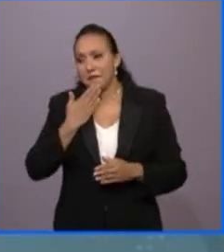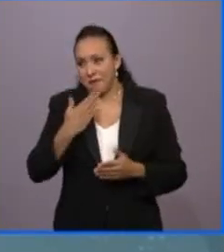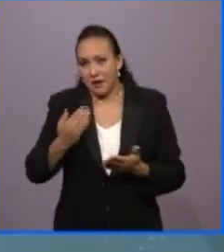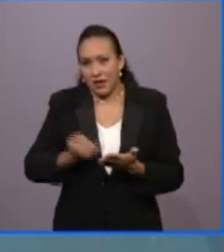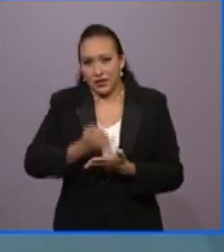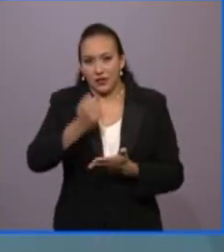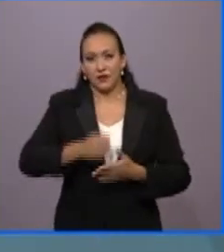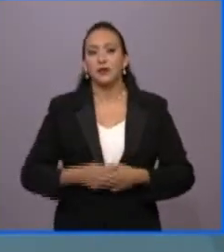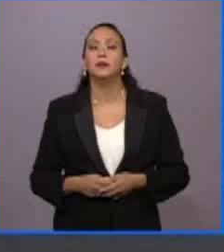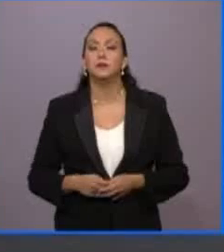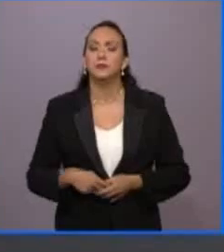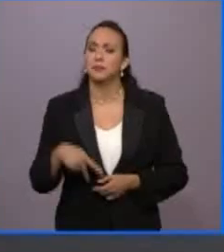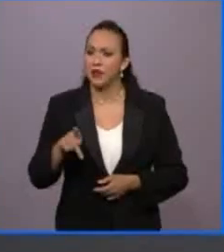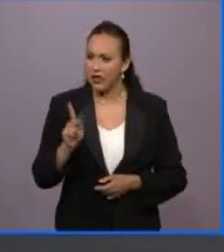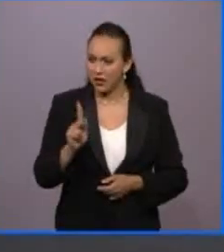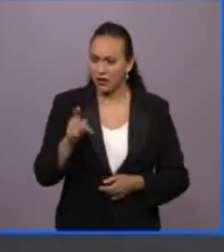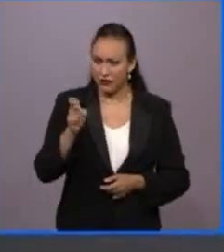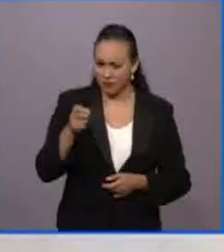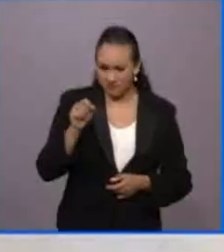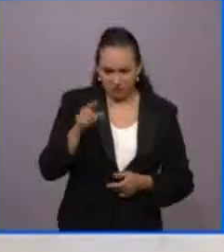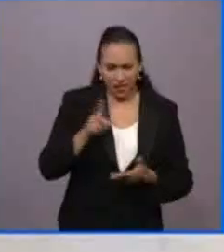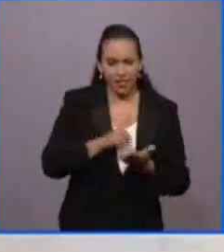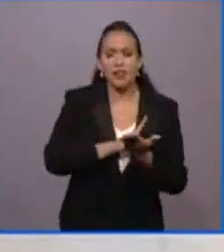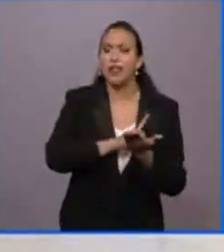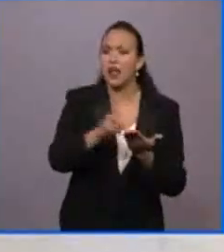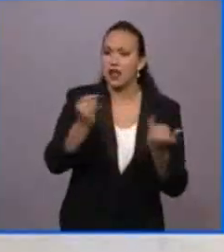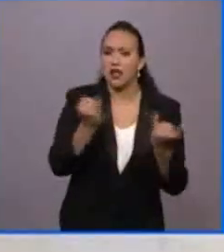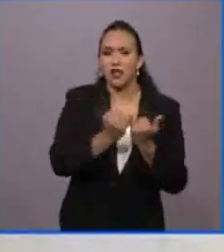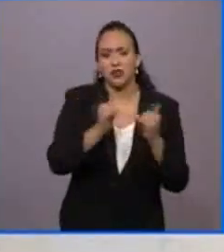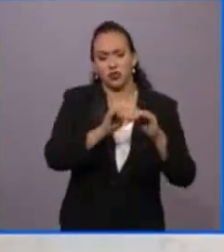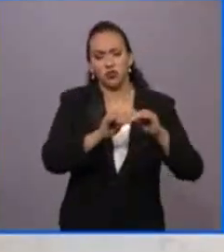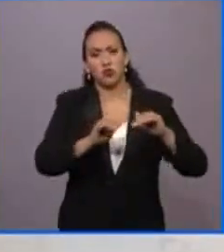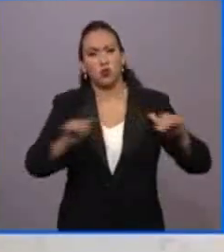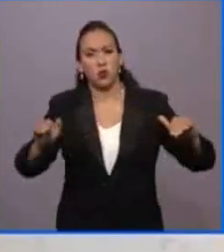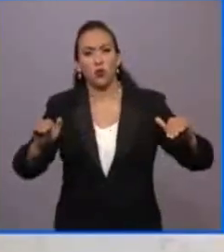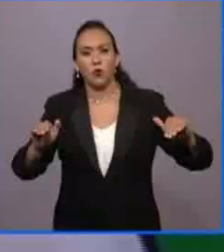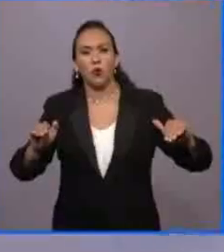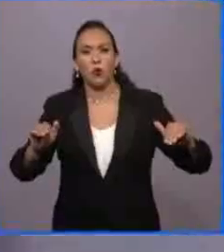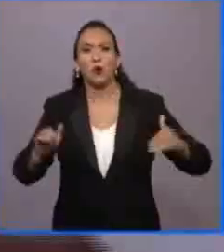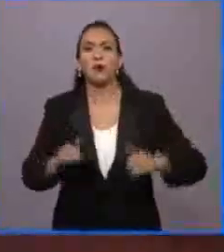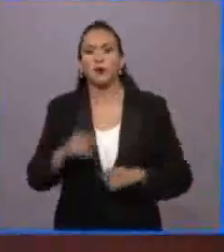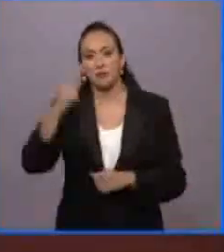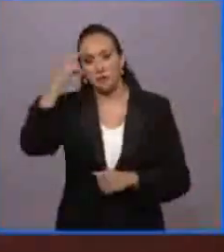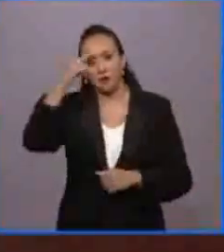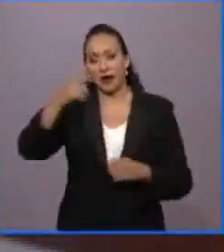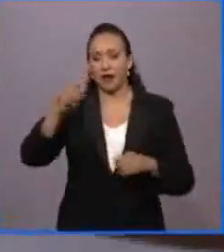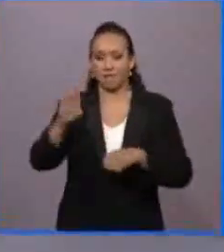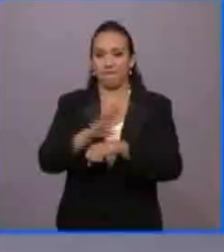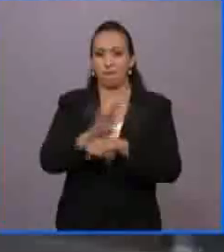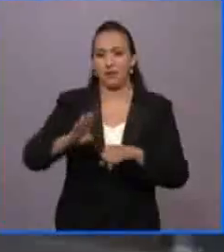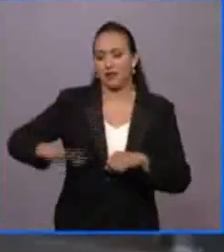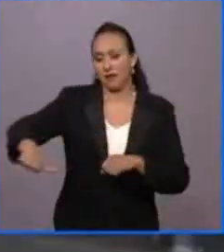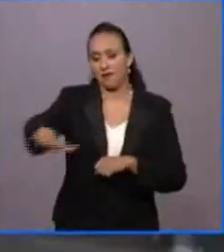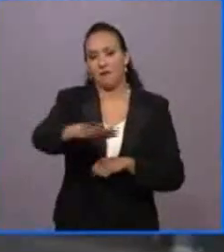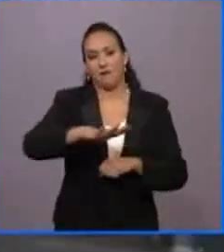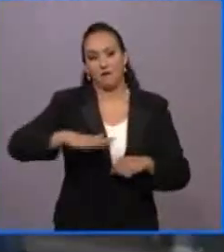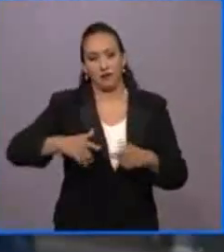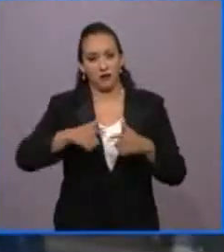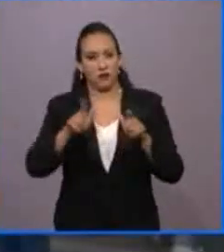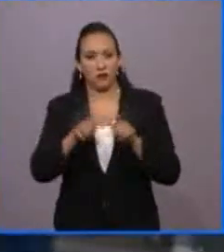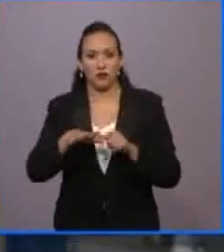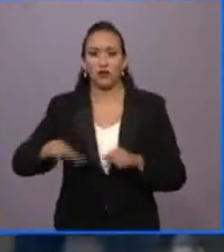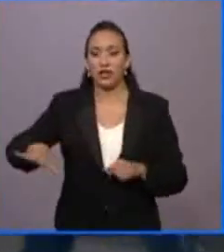Sin embargo, también es un derecho con una dimensión procedimental como vertiente colectiva, que además se puede concebir como un